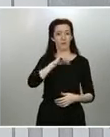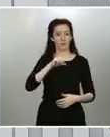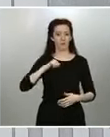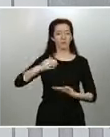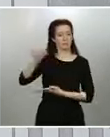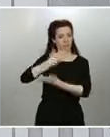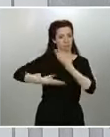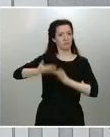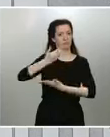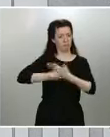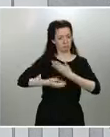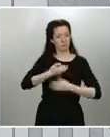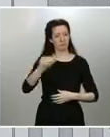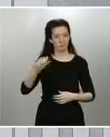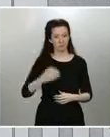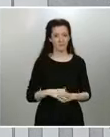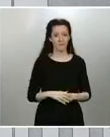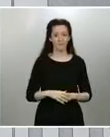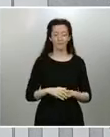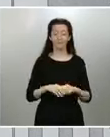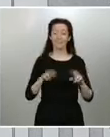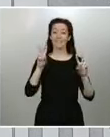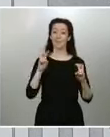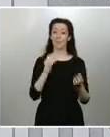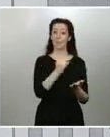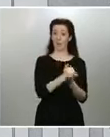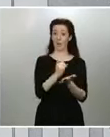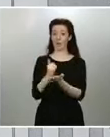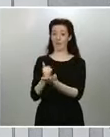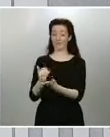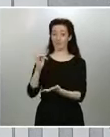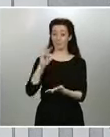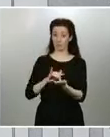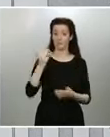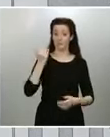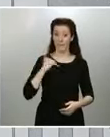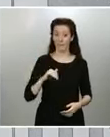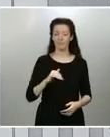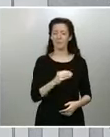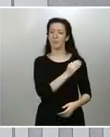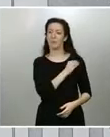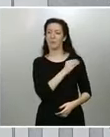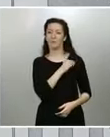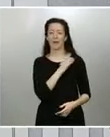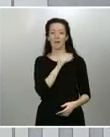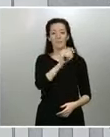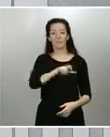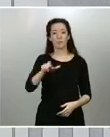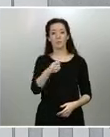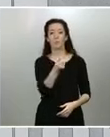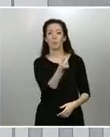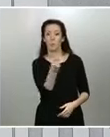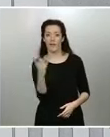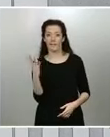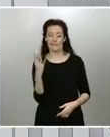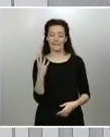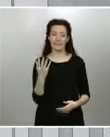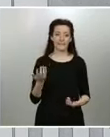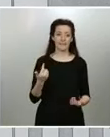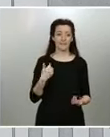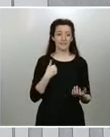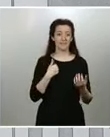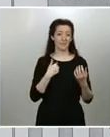las pruebas que se han practicado usted me pregunta por el número de personas a las que se han hecho pruebas yo le puedo ofrecer el dato que creo que ya dice público